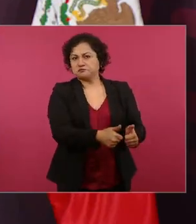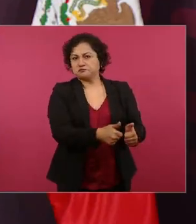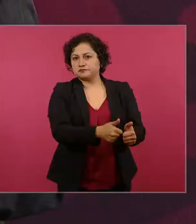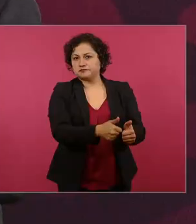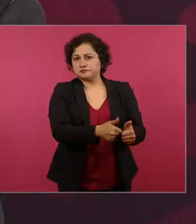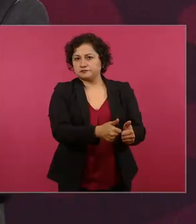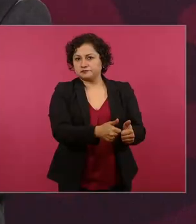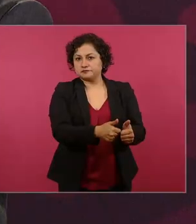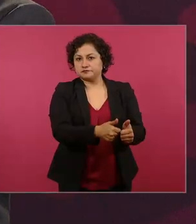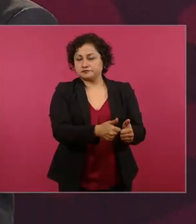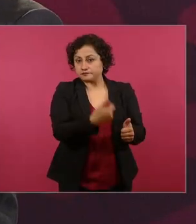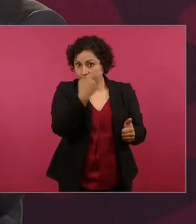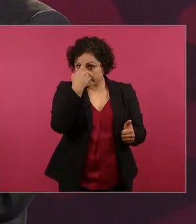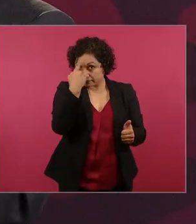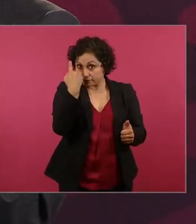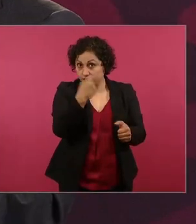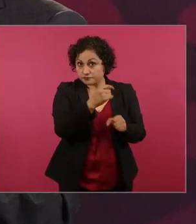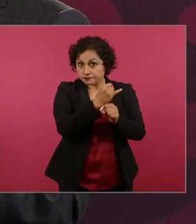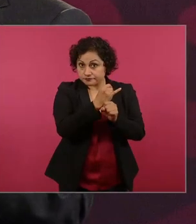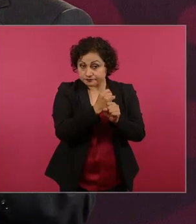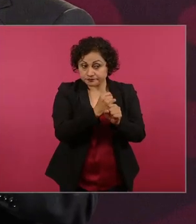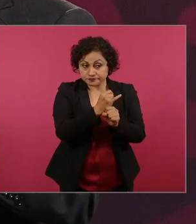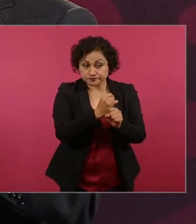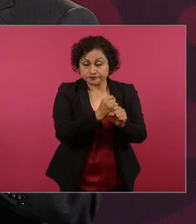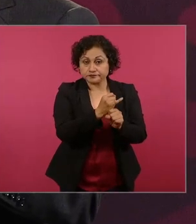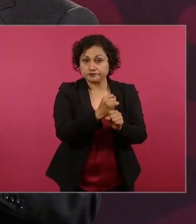a tener después